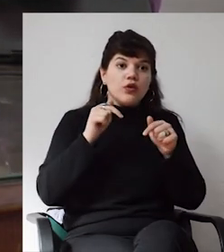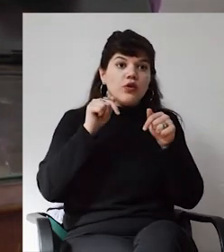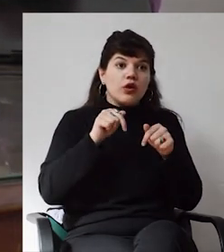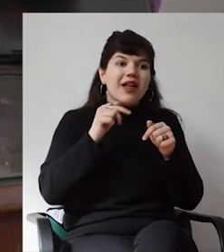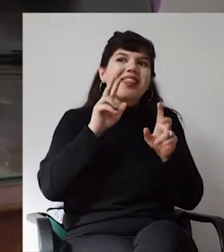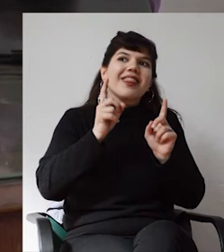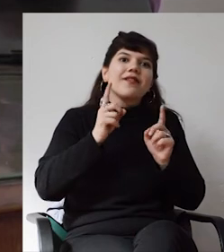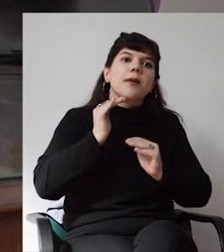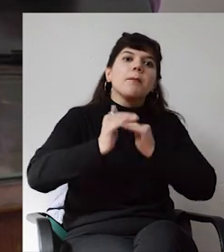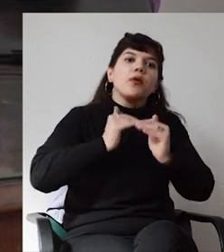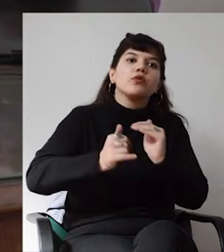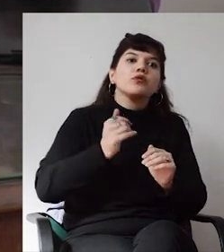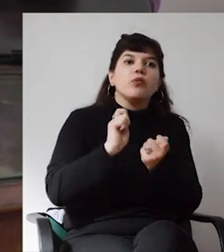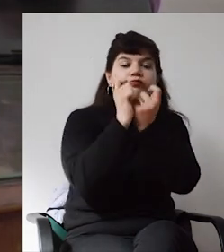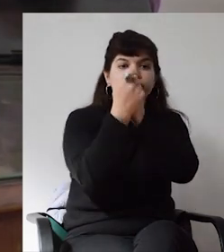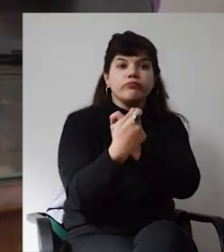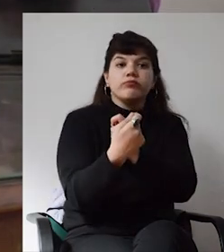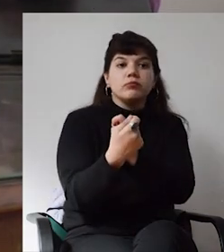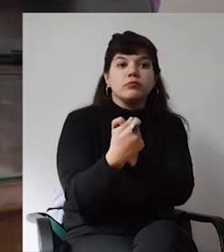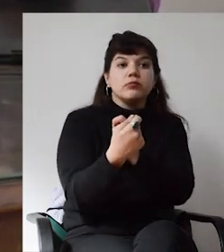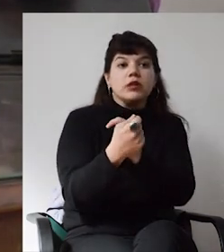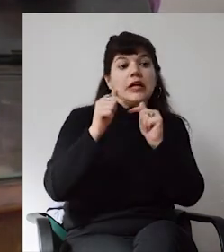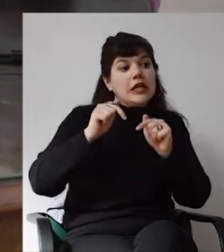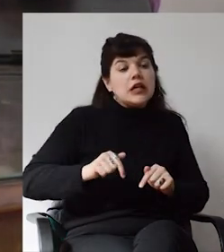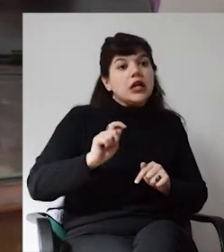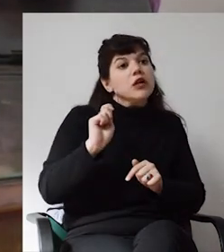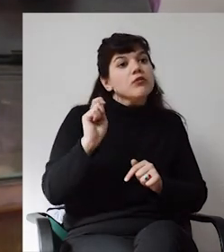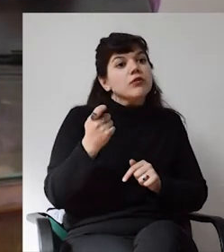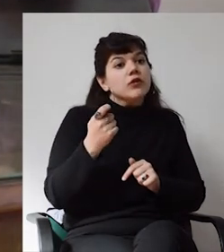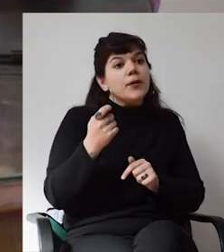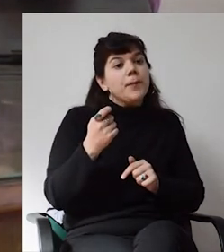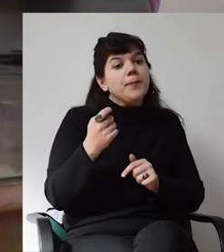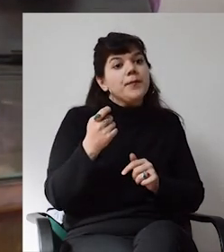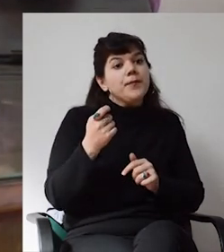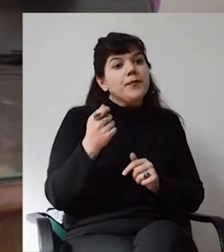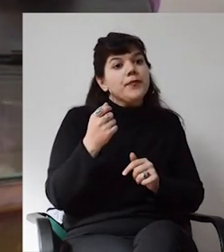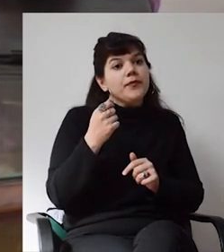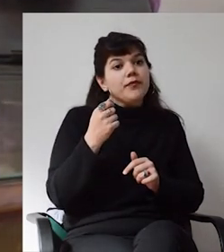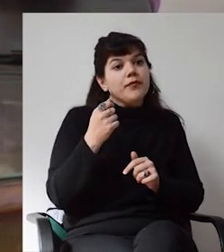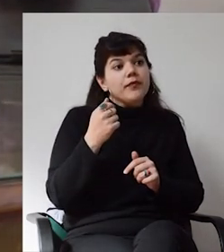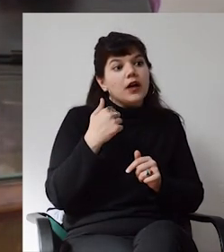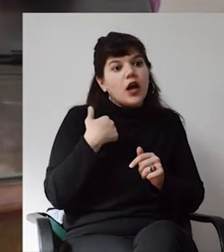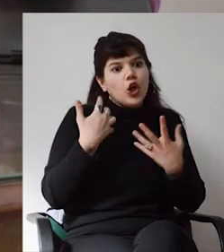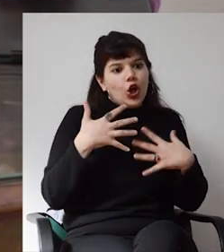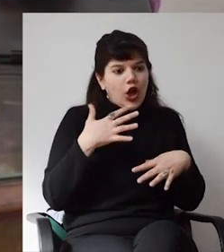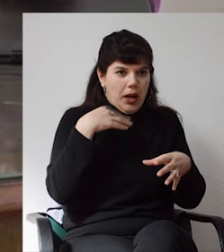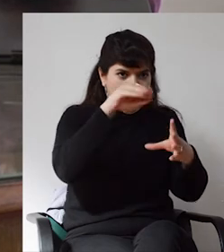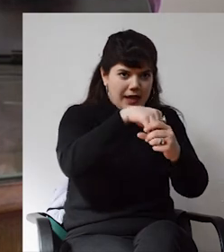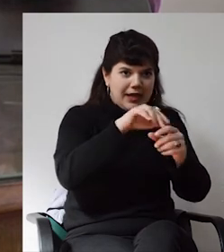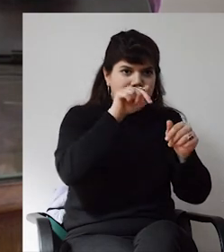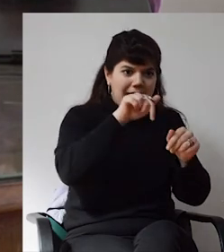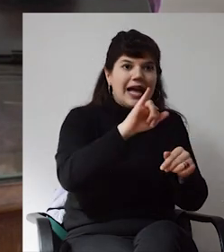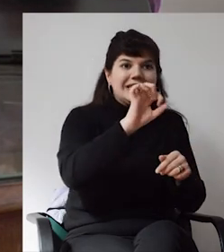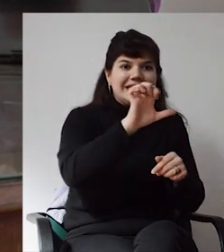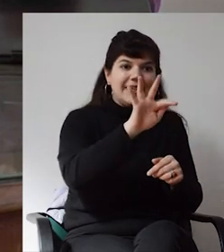tiene que ver con un proceso de transformación. Mi premisa, y no me meto con el